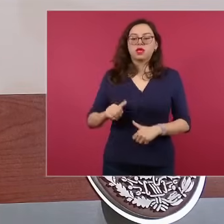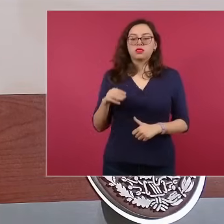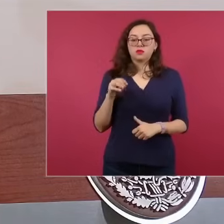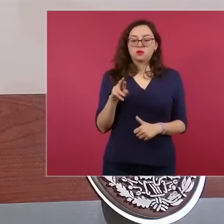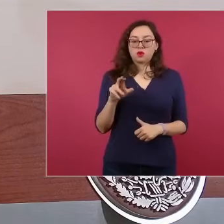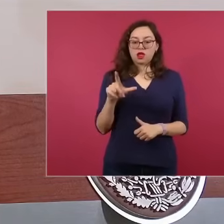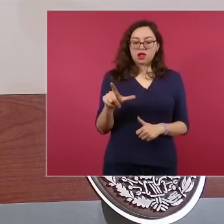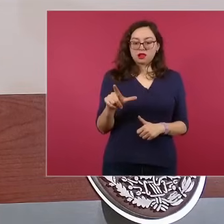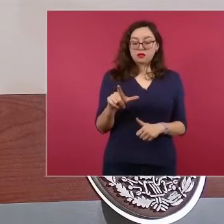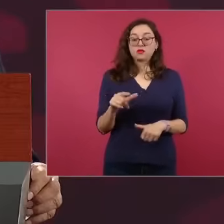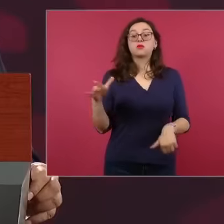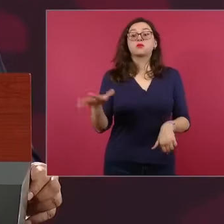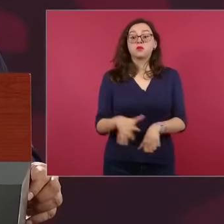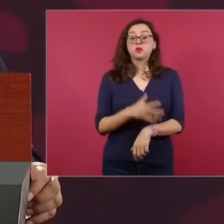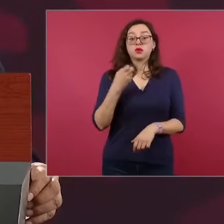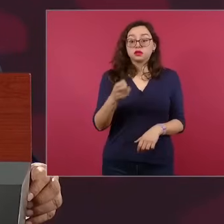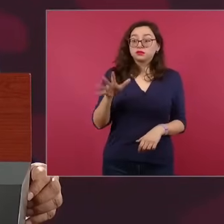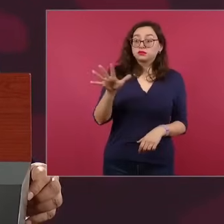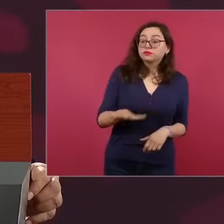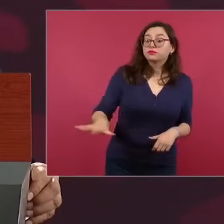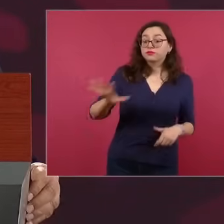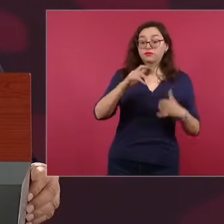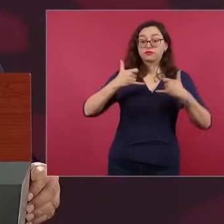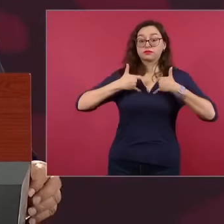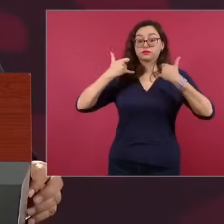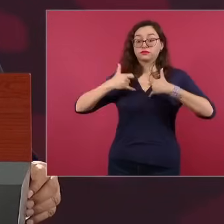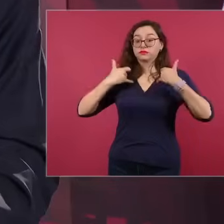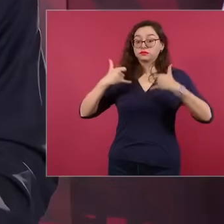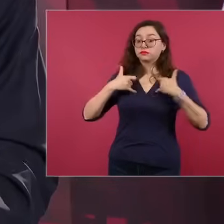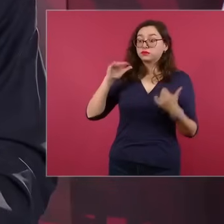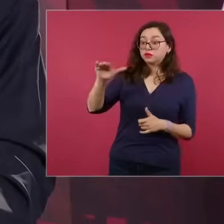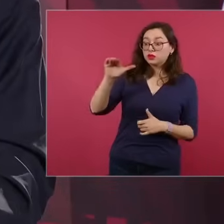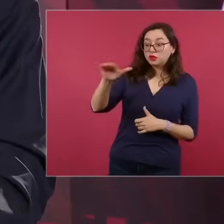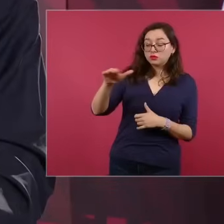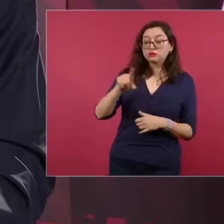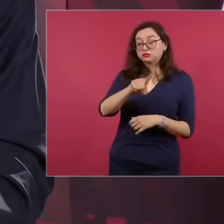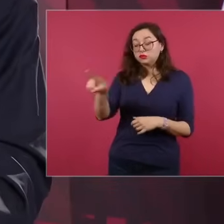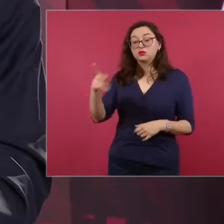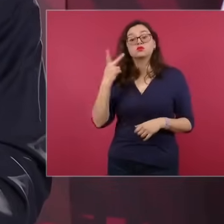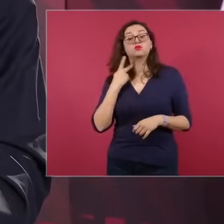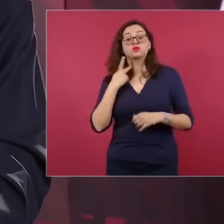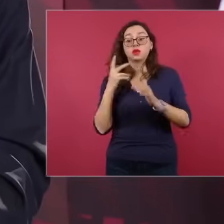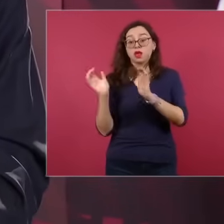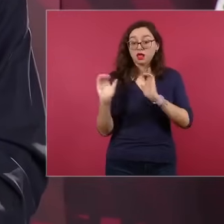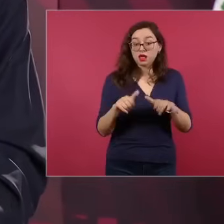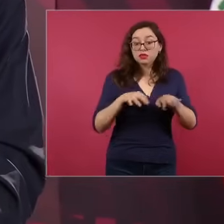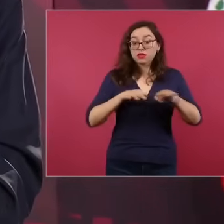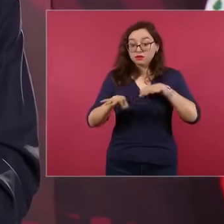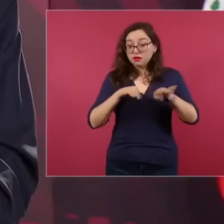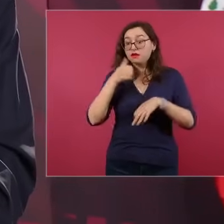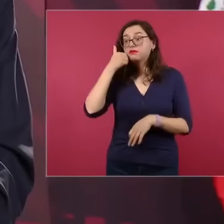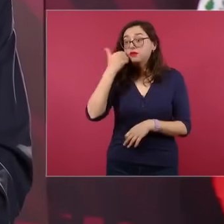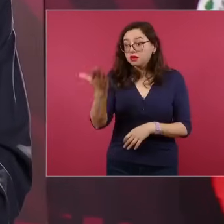que quieren hacer política, decirles: resistan las tentaciones del dinero,